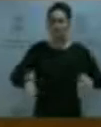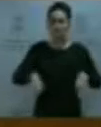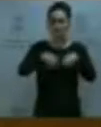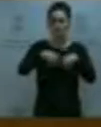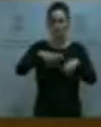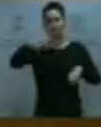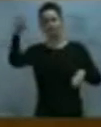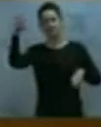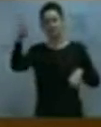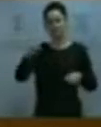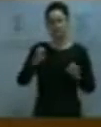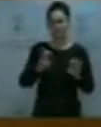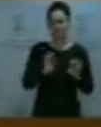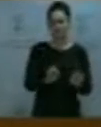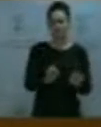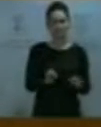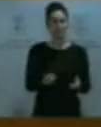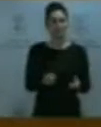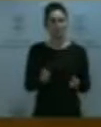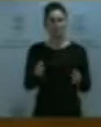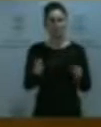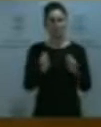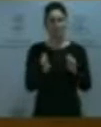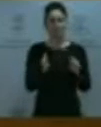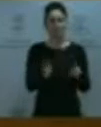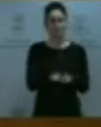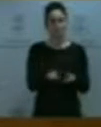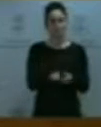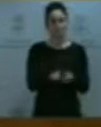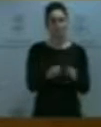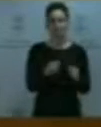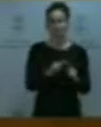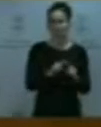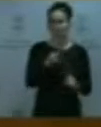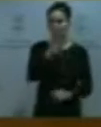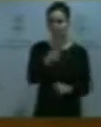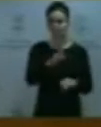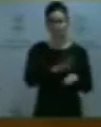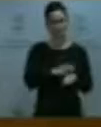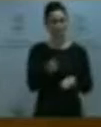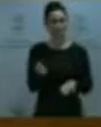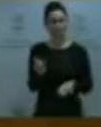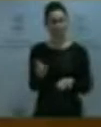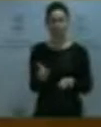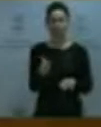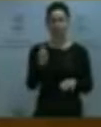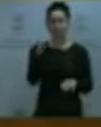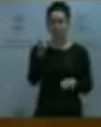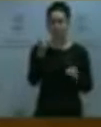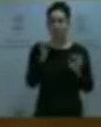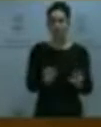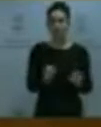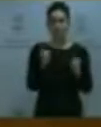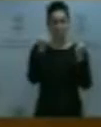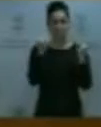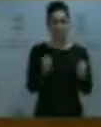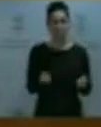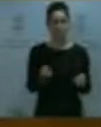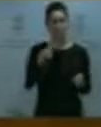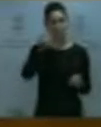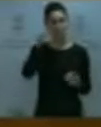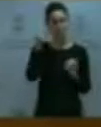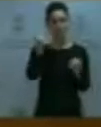supondría un extracoste en el precio de la electricidad que, según los expertos, puede cifrarse entre el 7 y